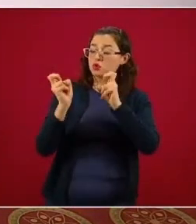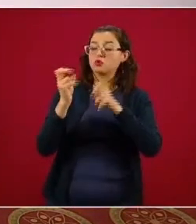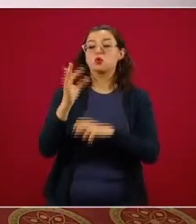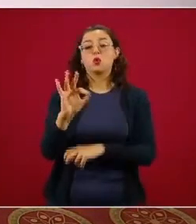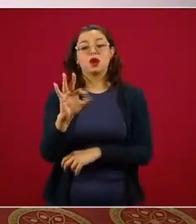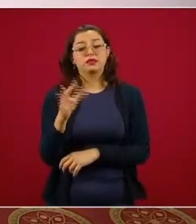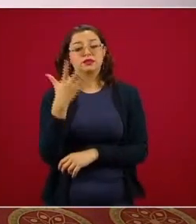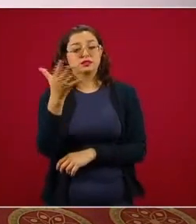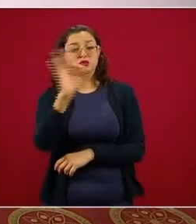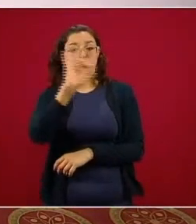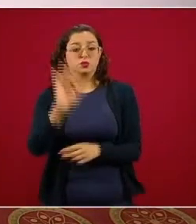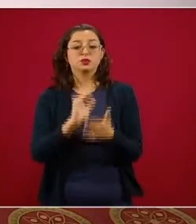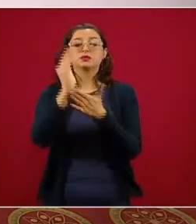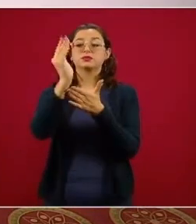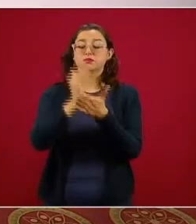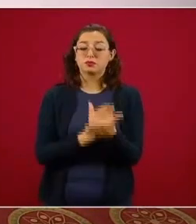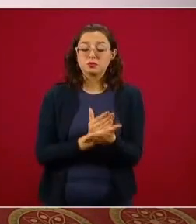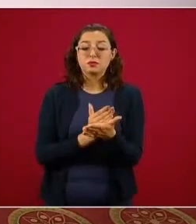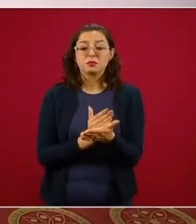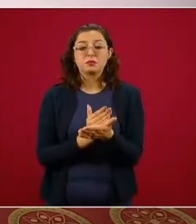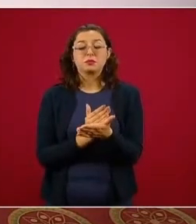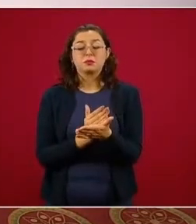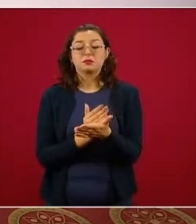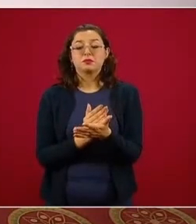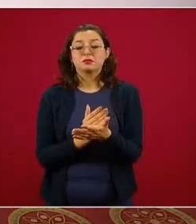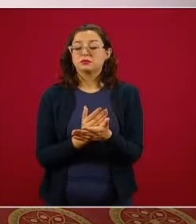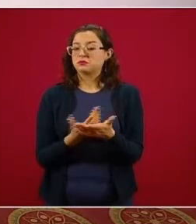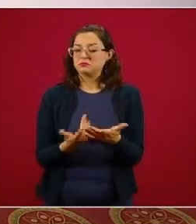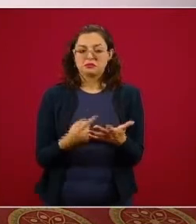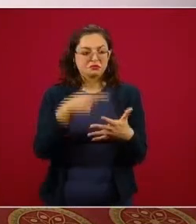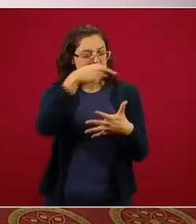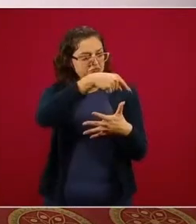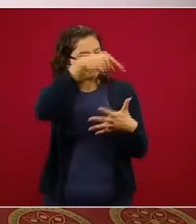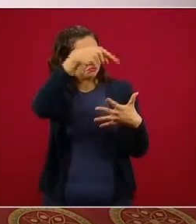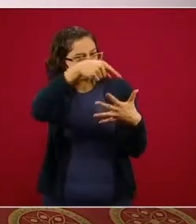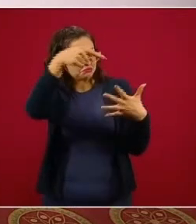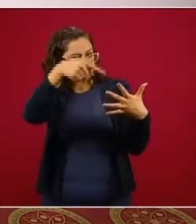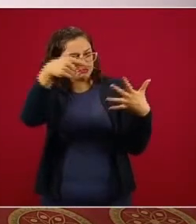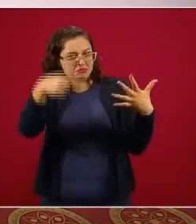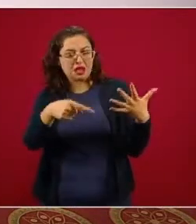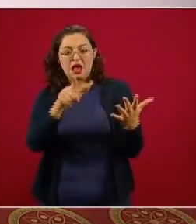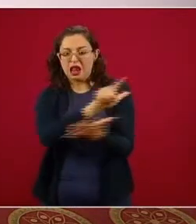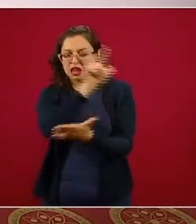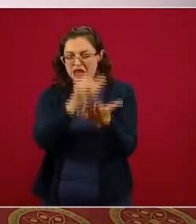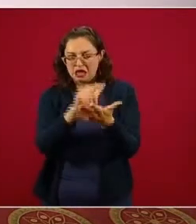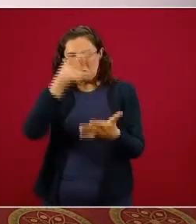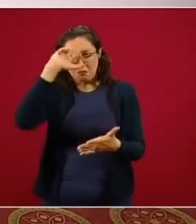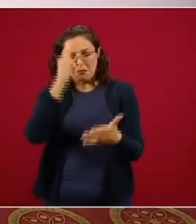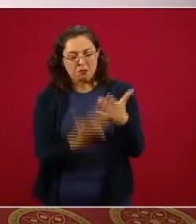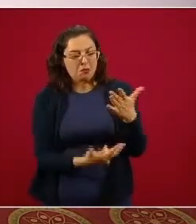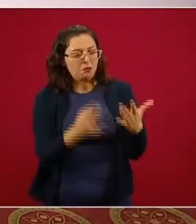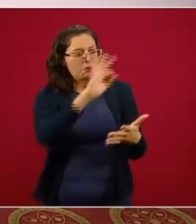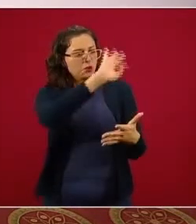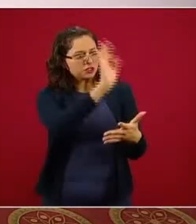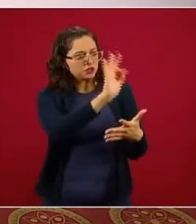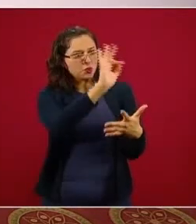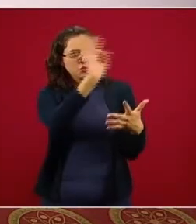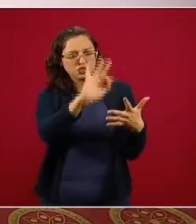45%, y así en casi todos los delitos.